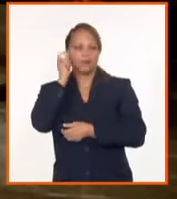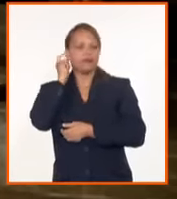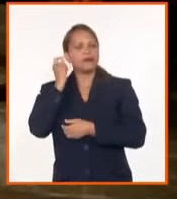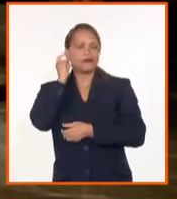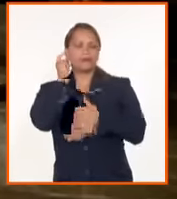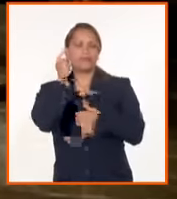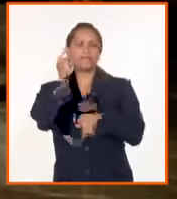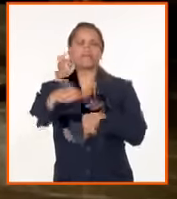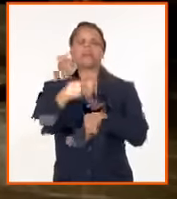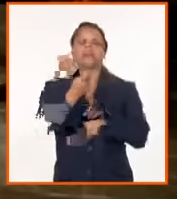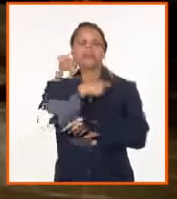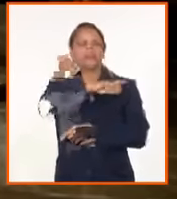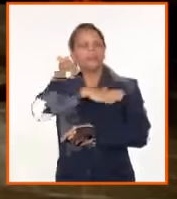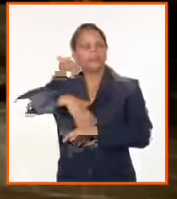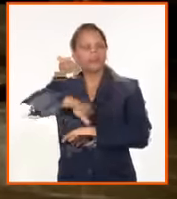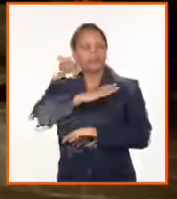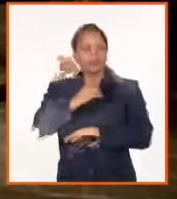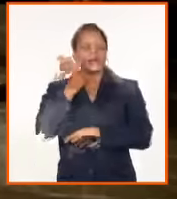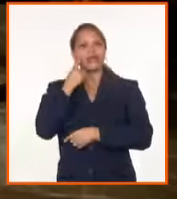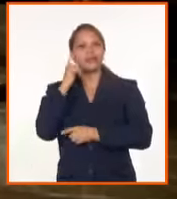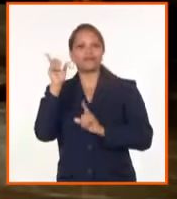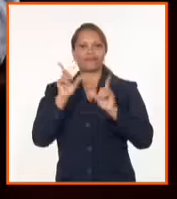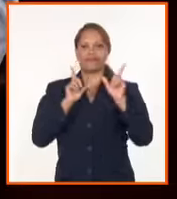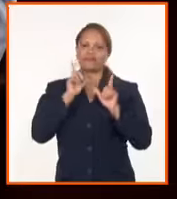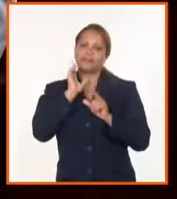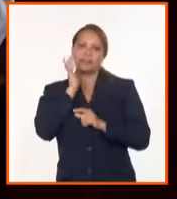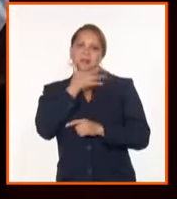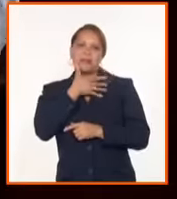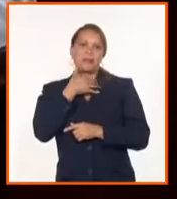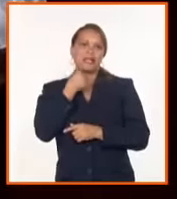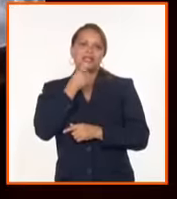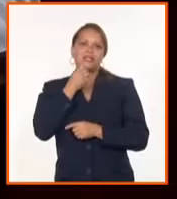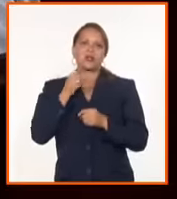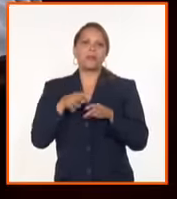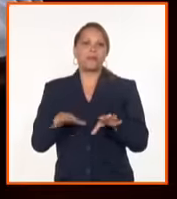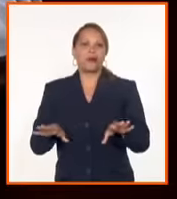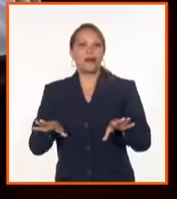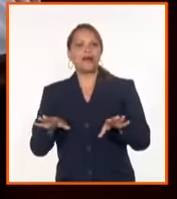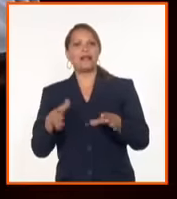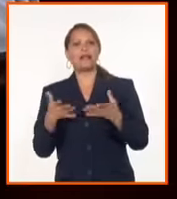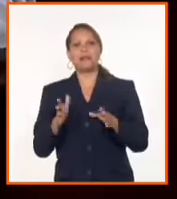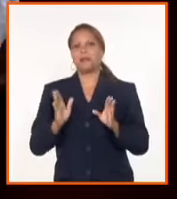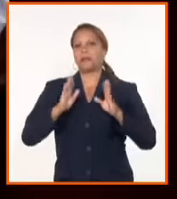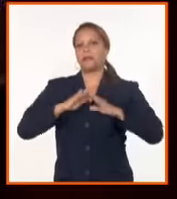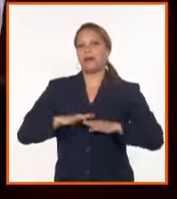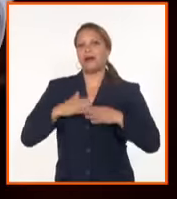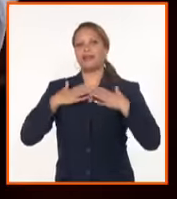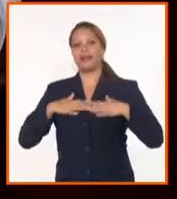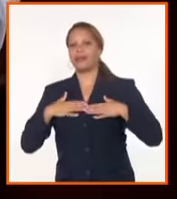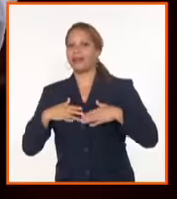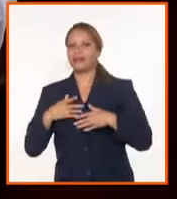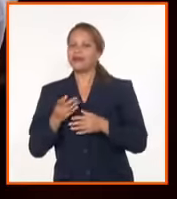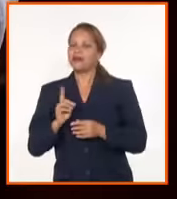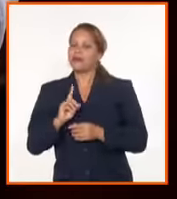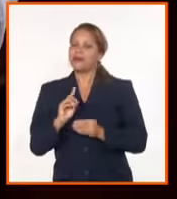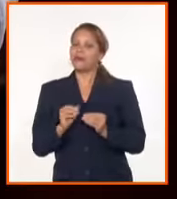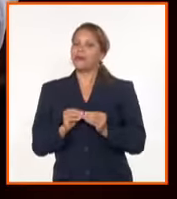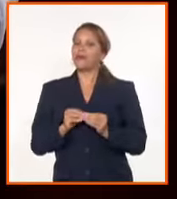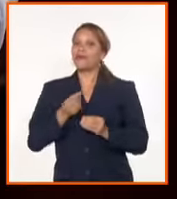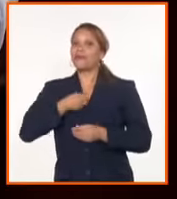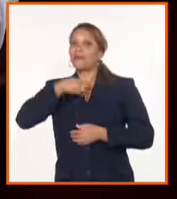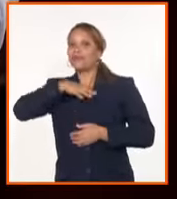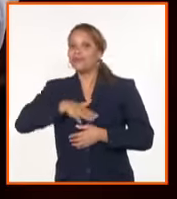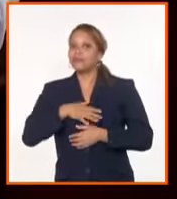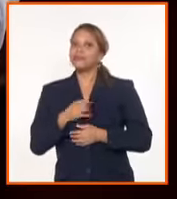pueblo. Y ahí está la expresión esa de decisión, de no rendirnos, de no darle espacio